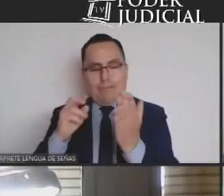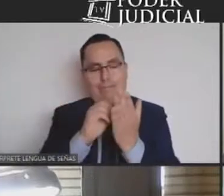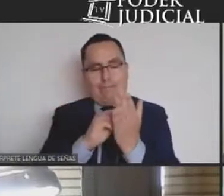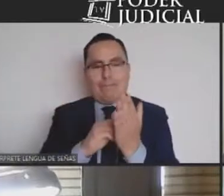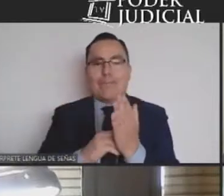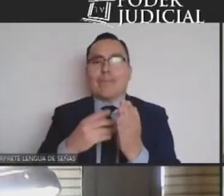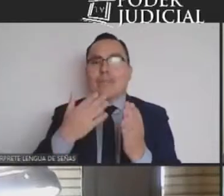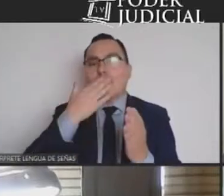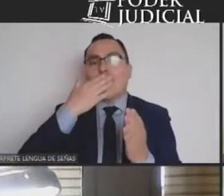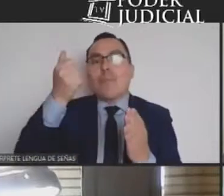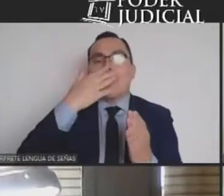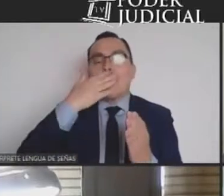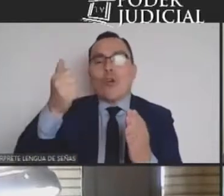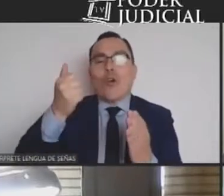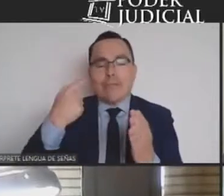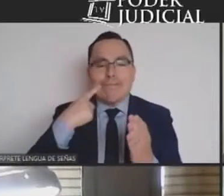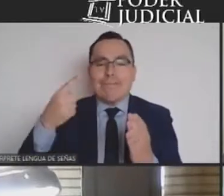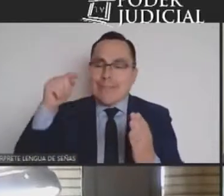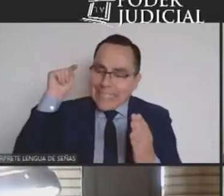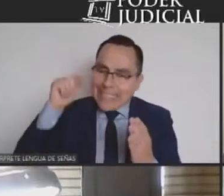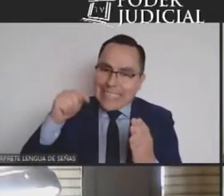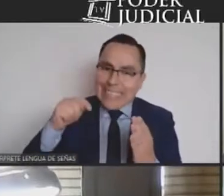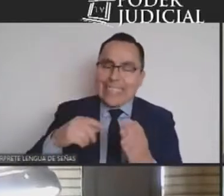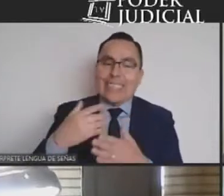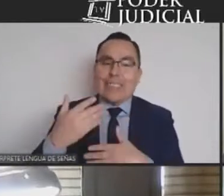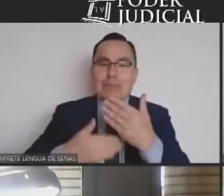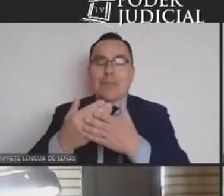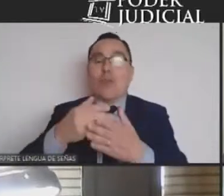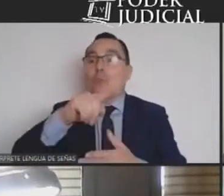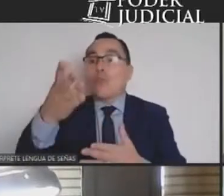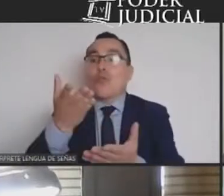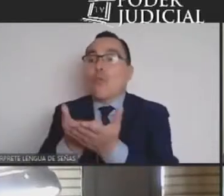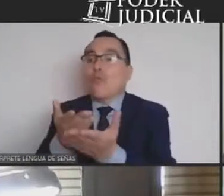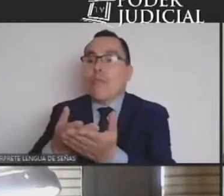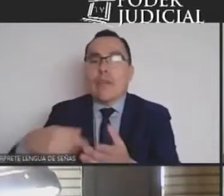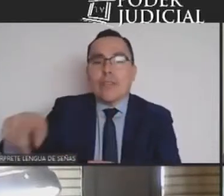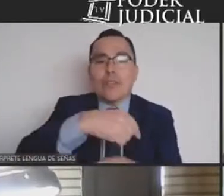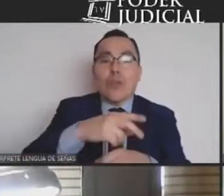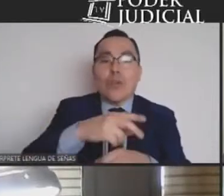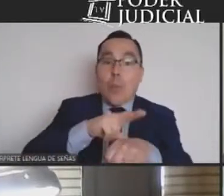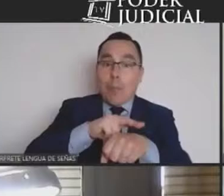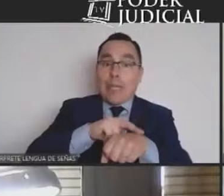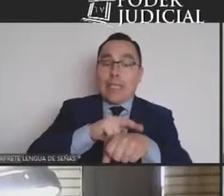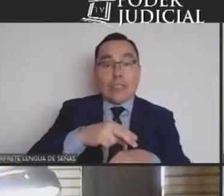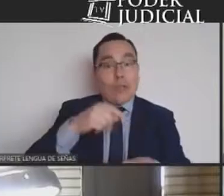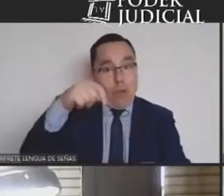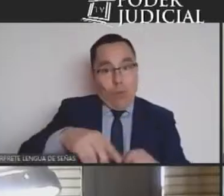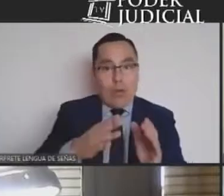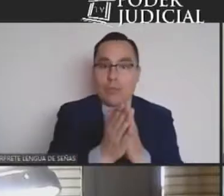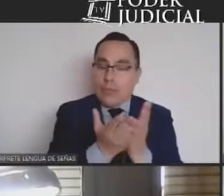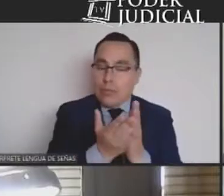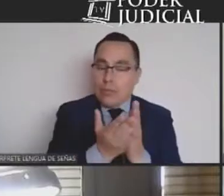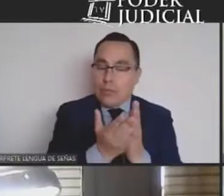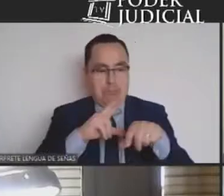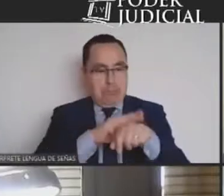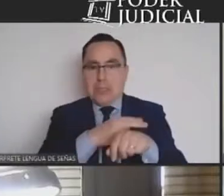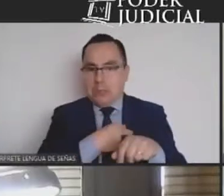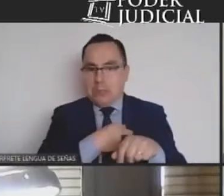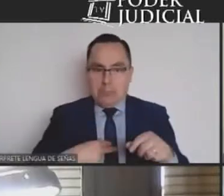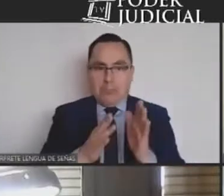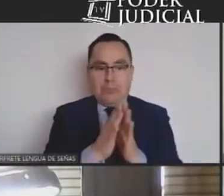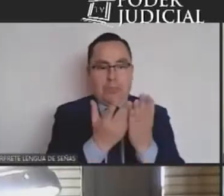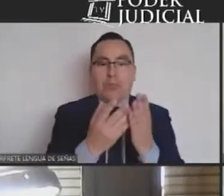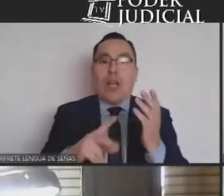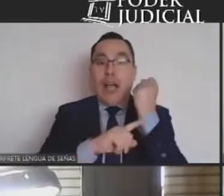mejor manera de poder garantizar. Los propios médicos, por ejemplo, se han dado un código de ética. Los propios abogados tienen un código de